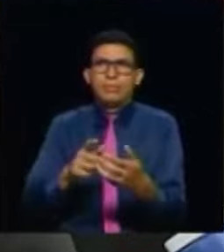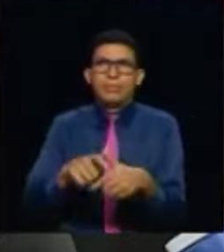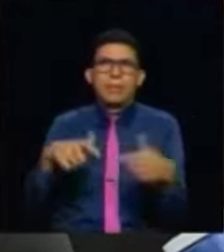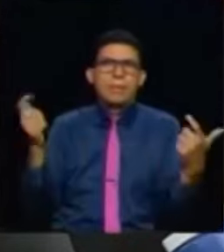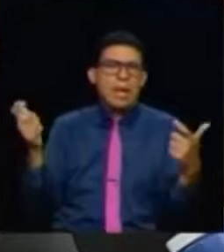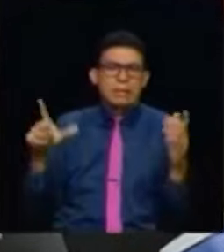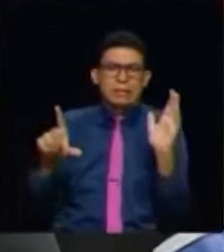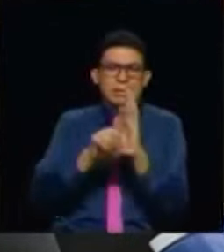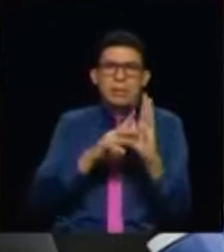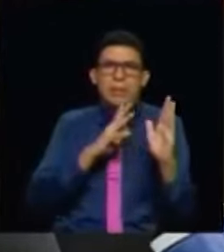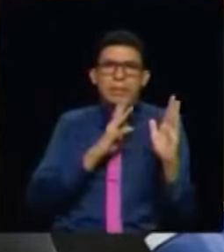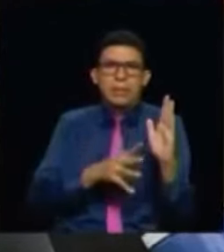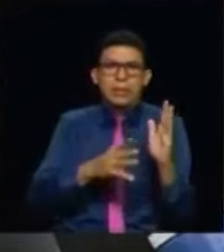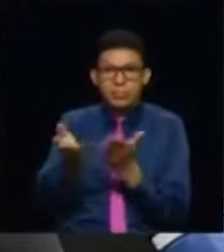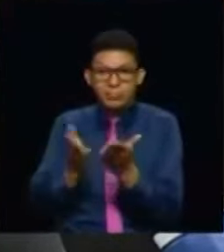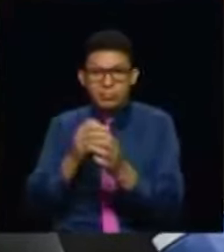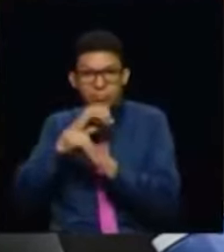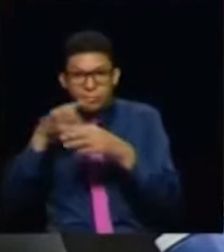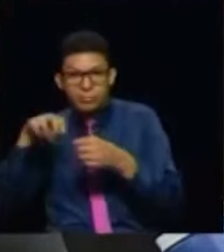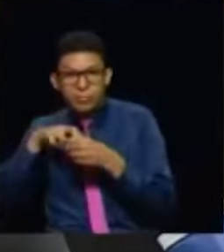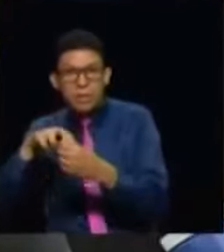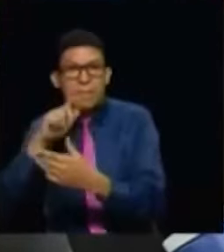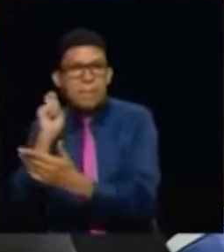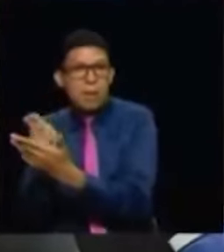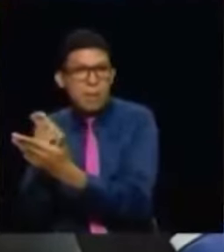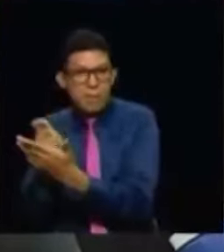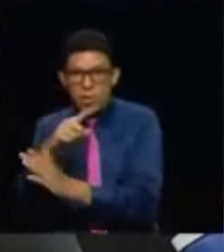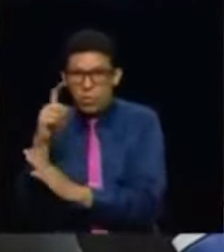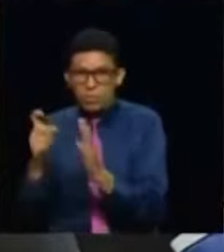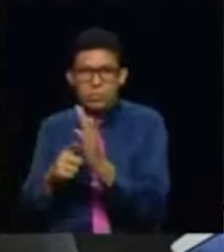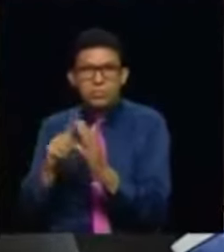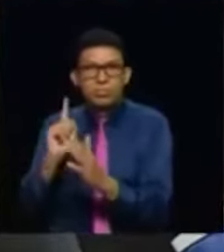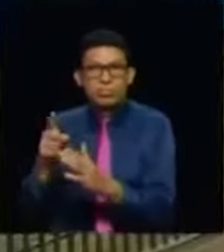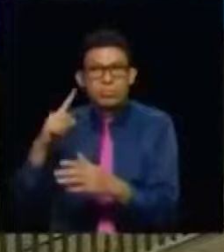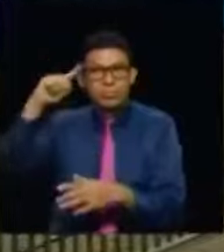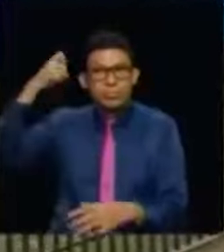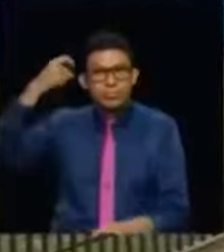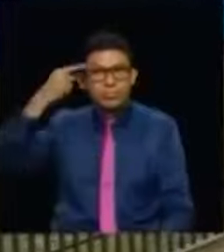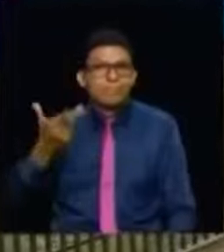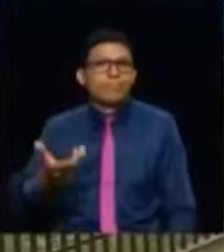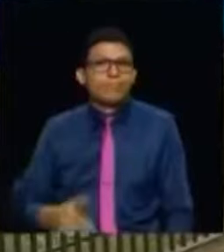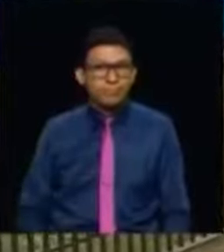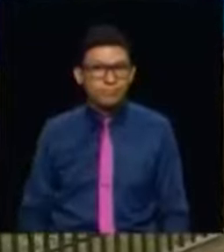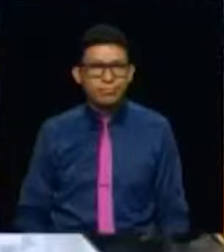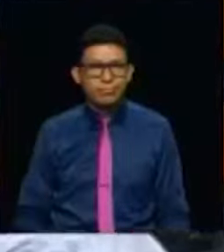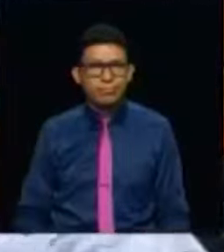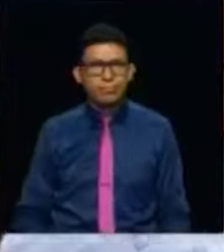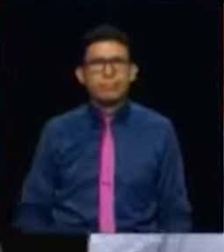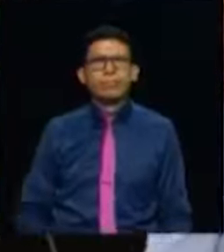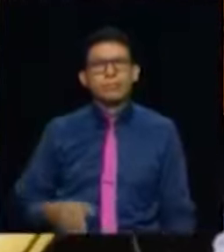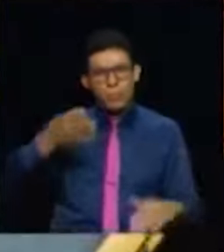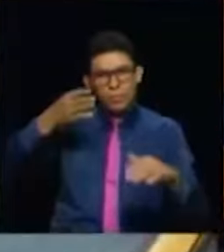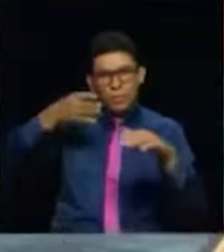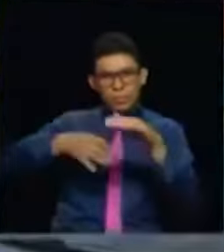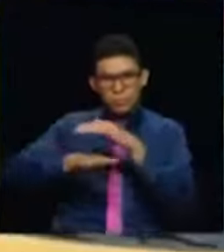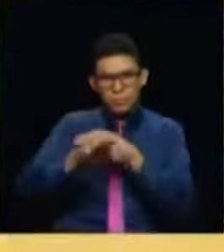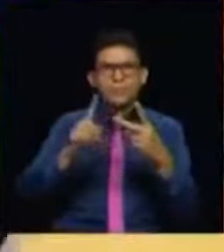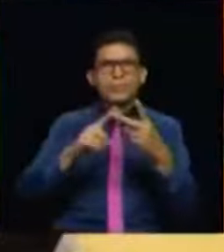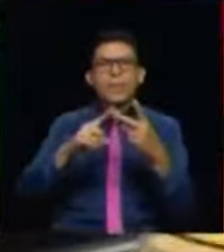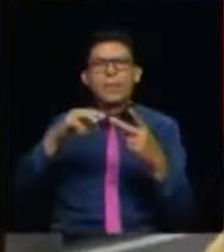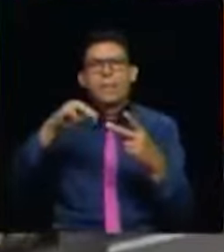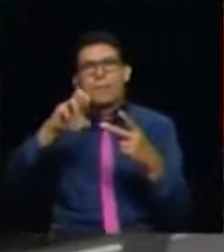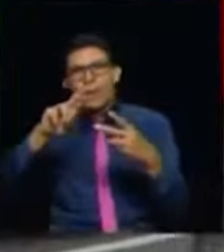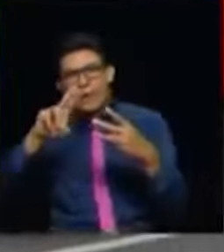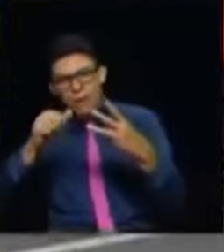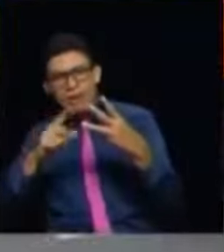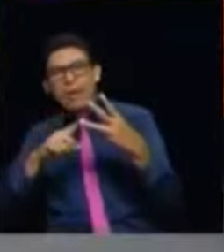ilegales que los mismos servicios públicos que pagamos todos los impuestos y todas las arendas al gobierno. El paso del comercio, Sameco, Minga, Ciudad 2000, la